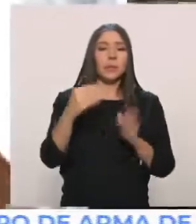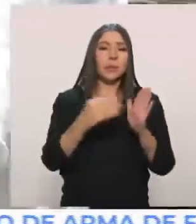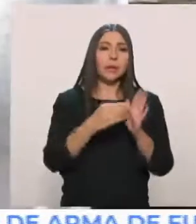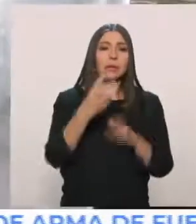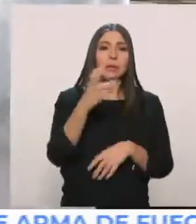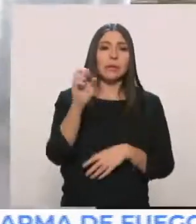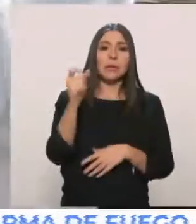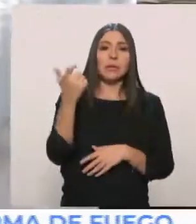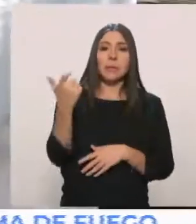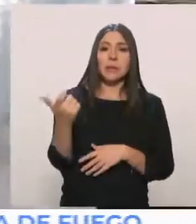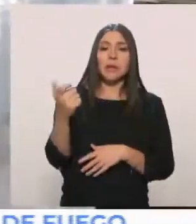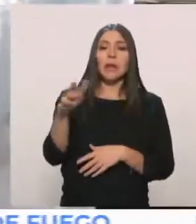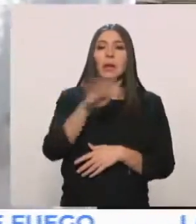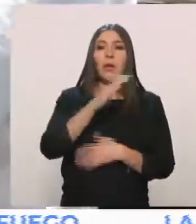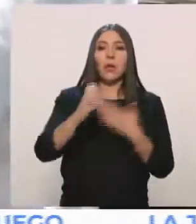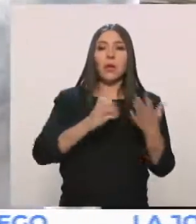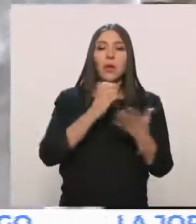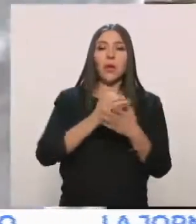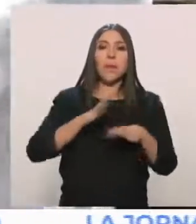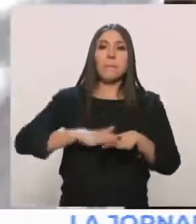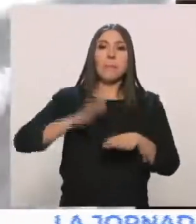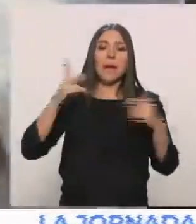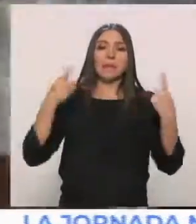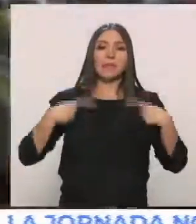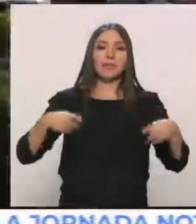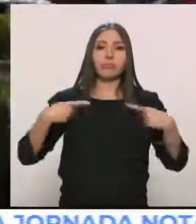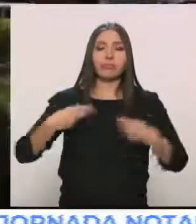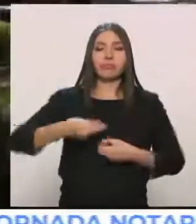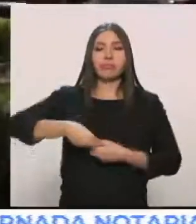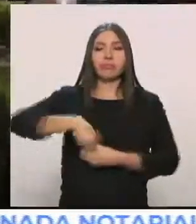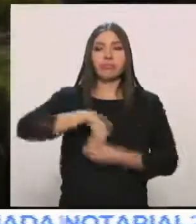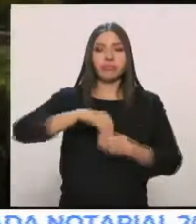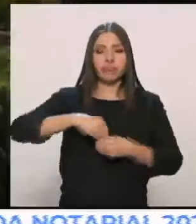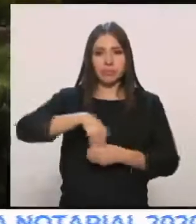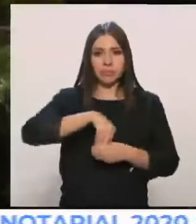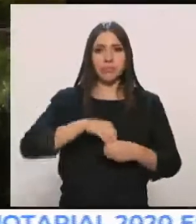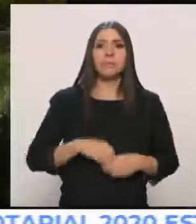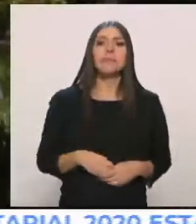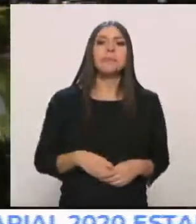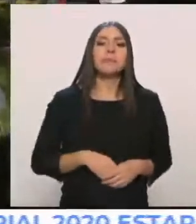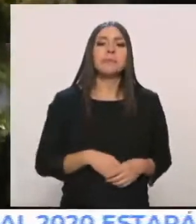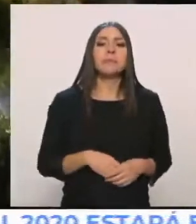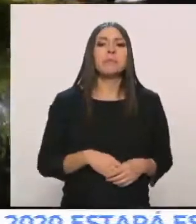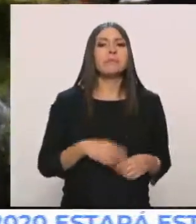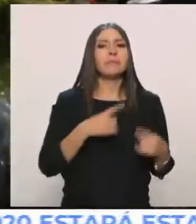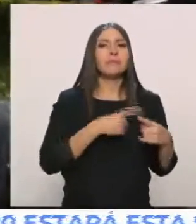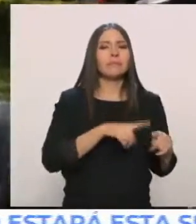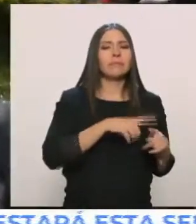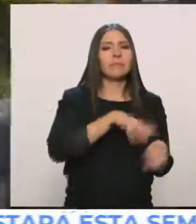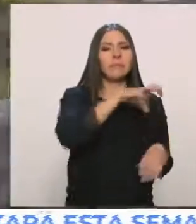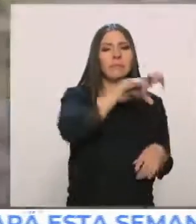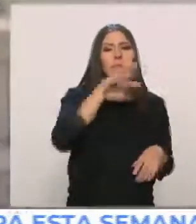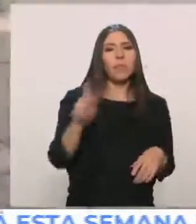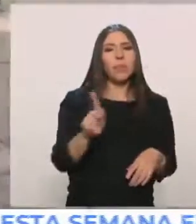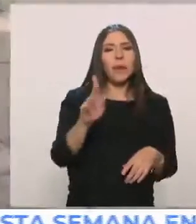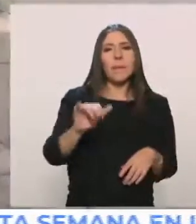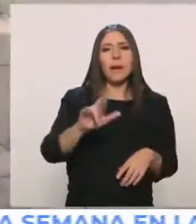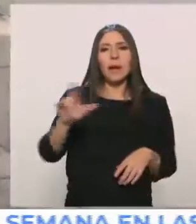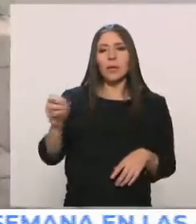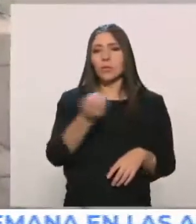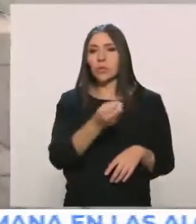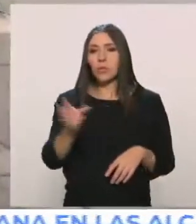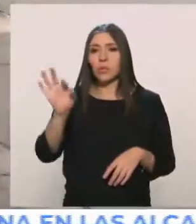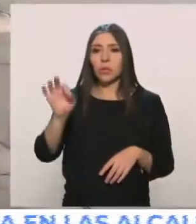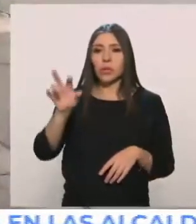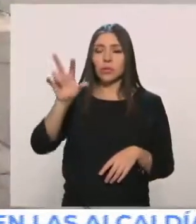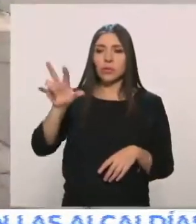5.521.360 pesos para las colonias más pobladas. Cabe destacar que en 48 pueblos y barrios originarios, la elección de